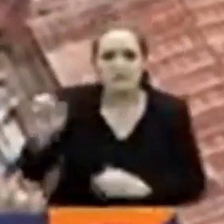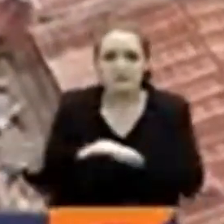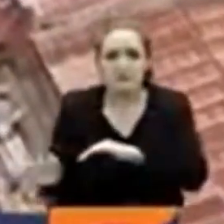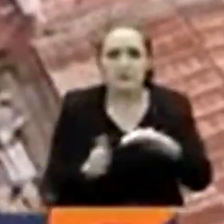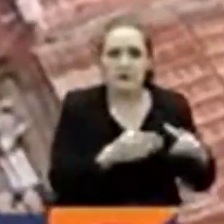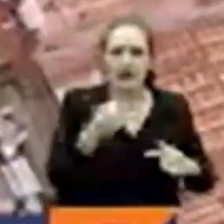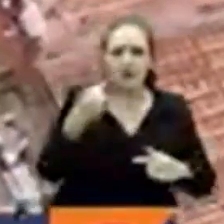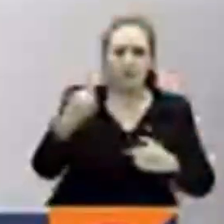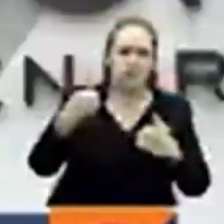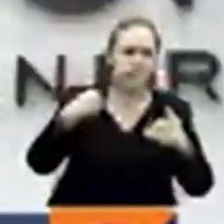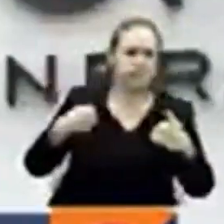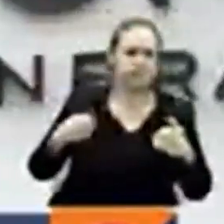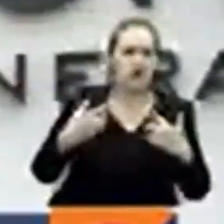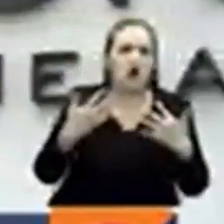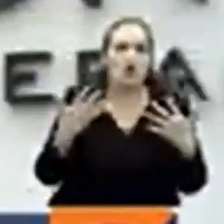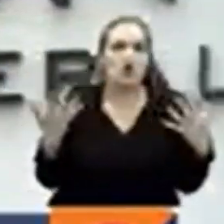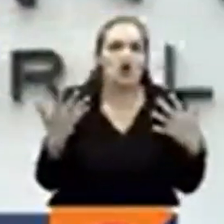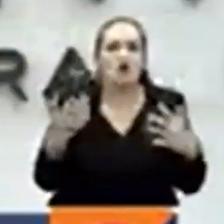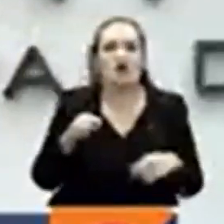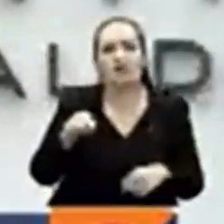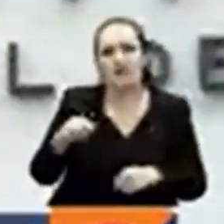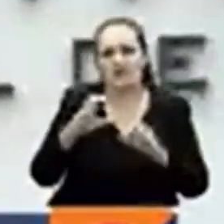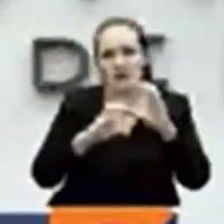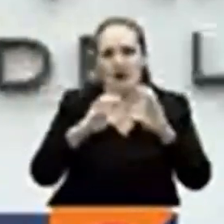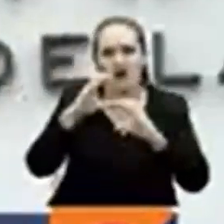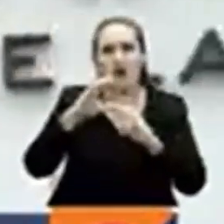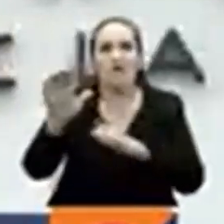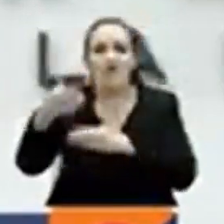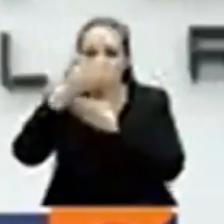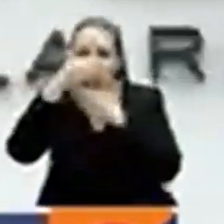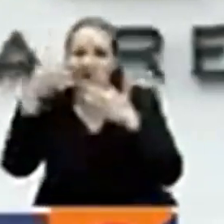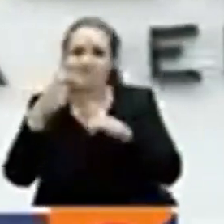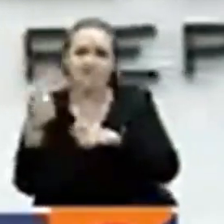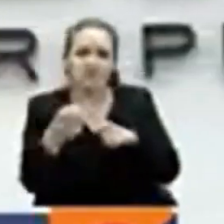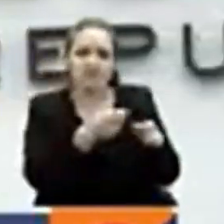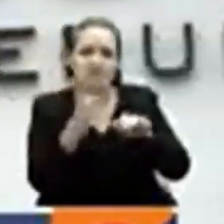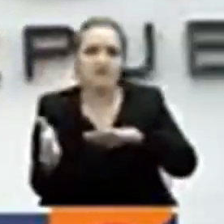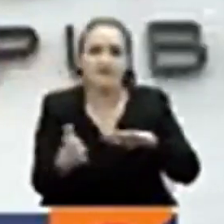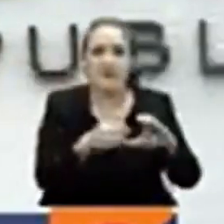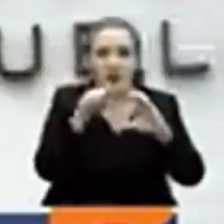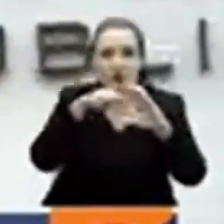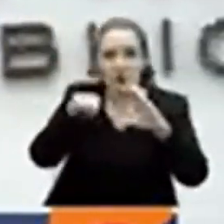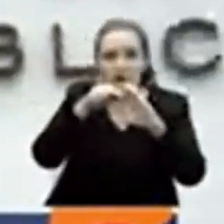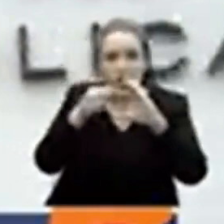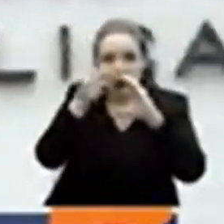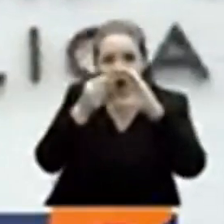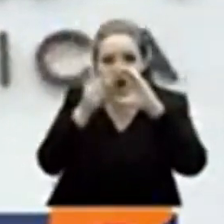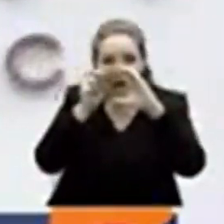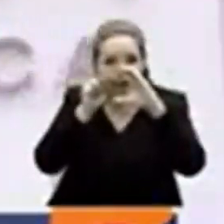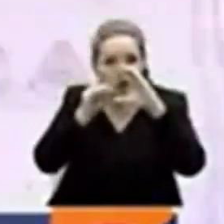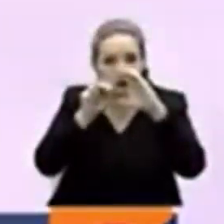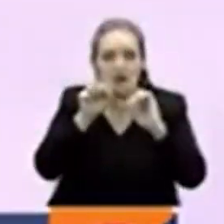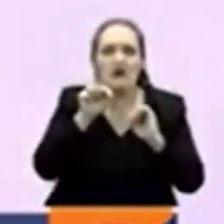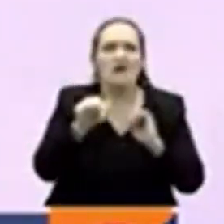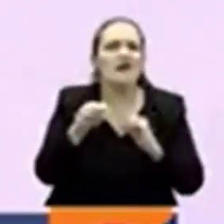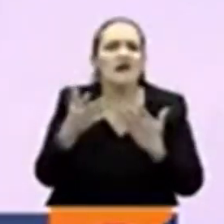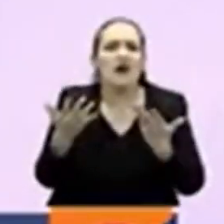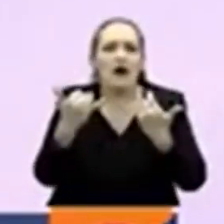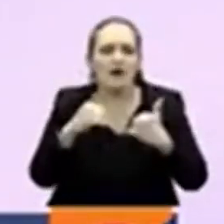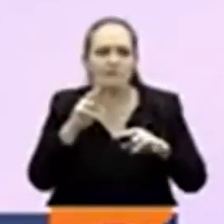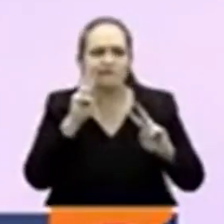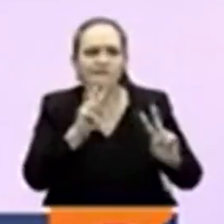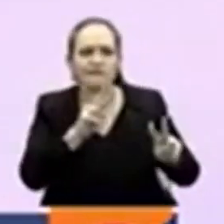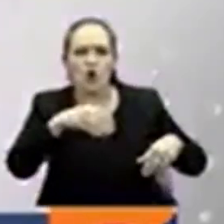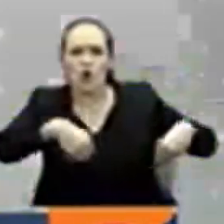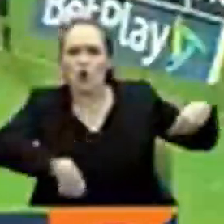hostigamiento de las FARC en Cauca. Atención, la Contraloría prepara primeras decisiones por casos de presunta corrupción en